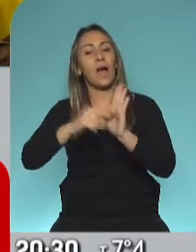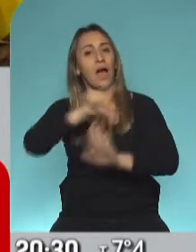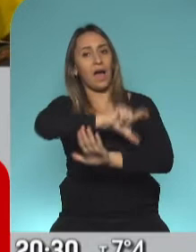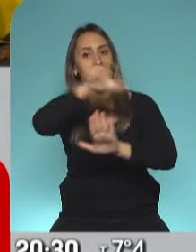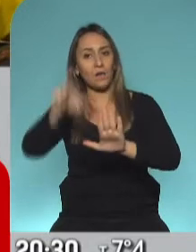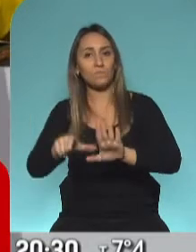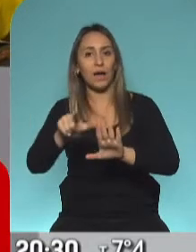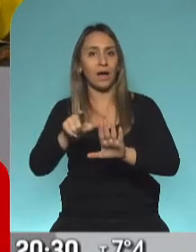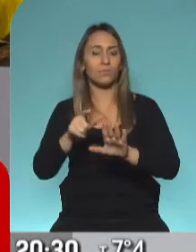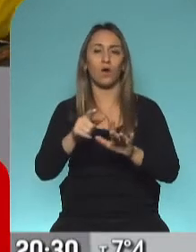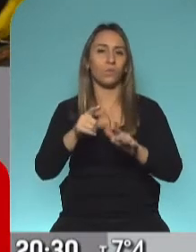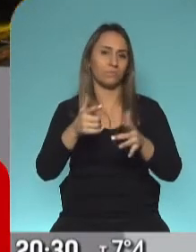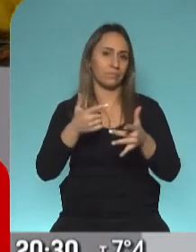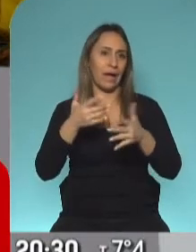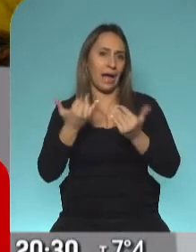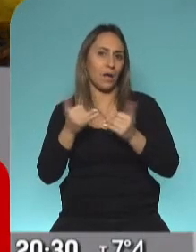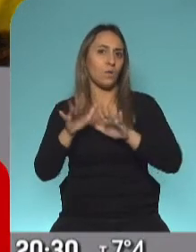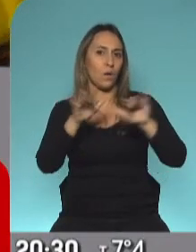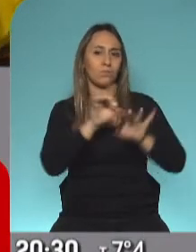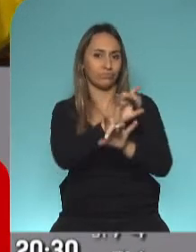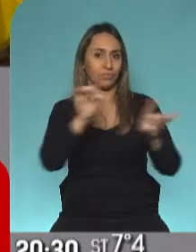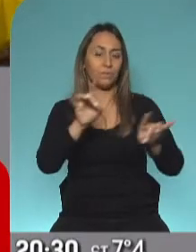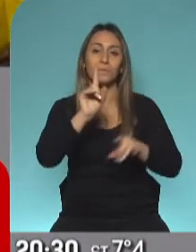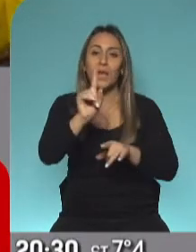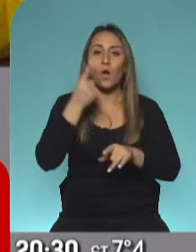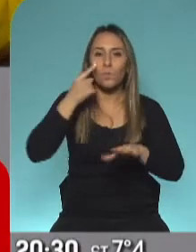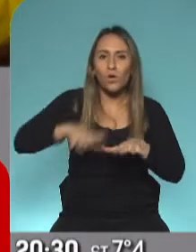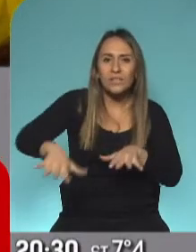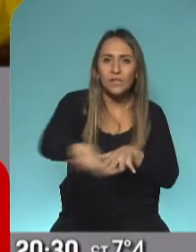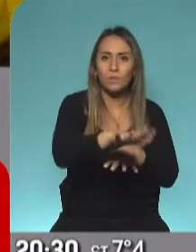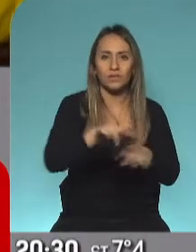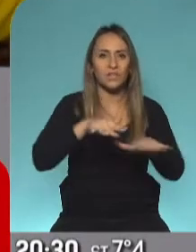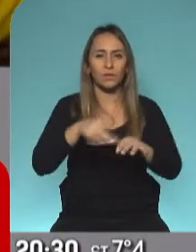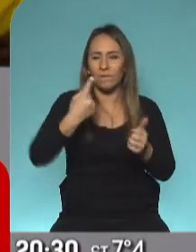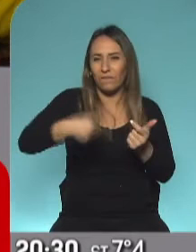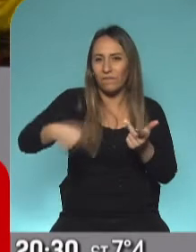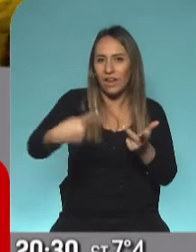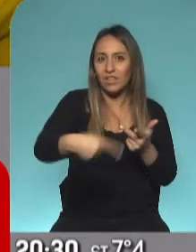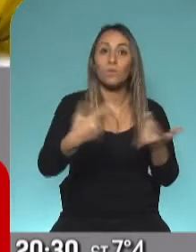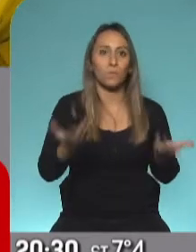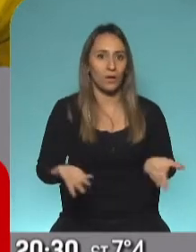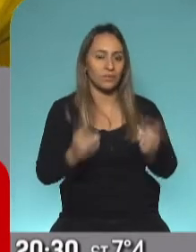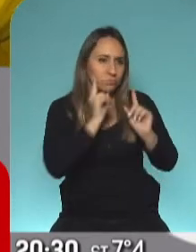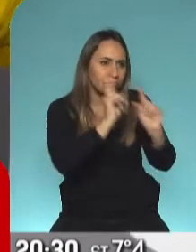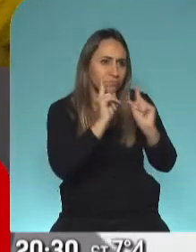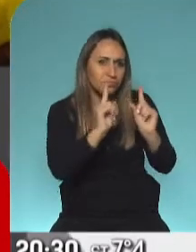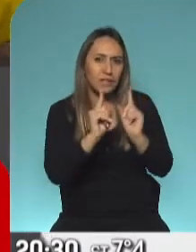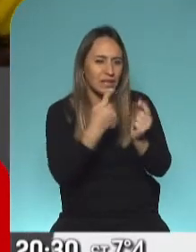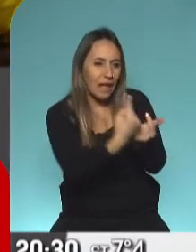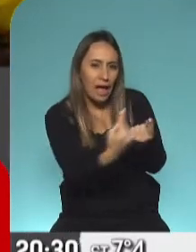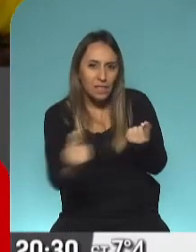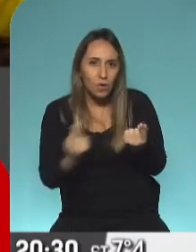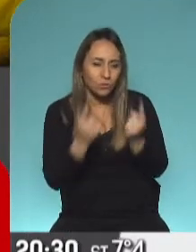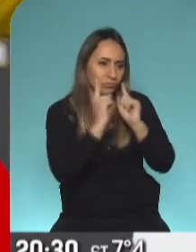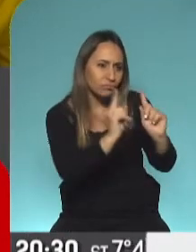una de las jurisdicciones y por eso es muy importante que sigamos trabajando coordinadamente pero que también atendamos esas particularidades y por eso